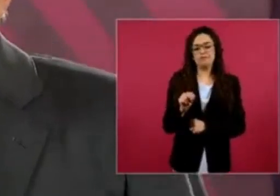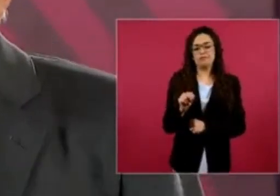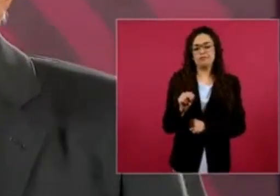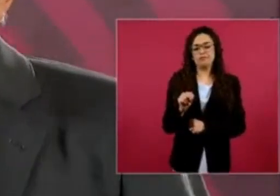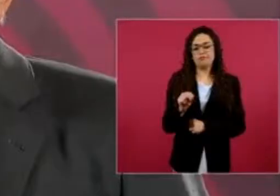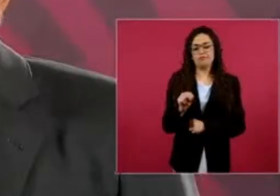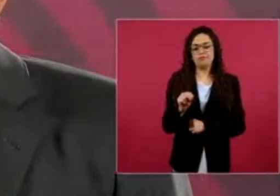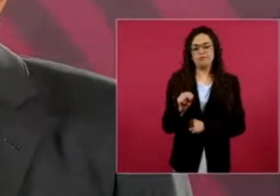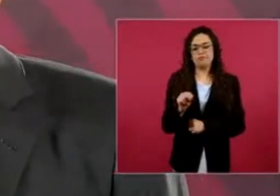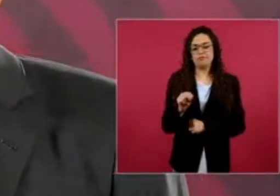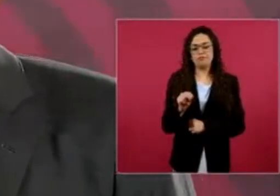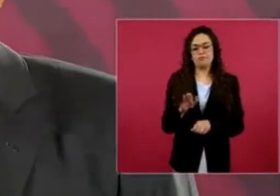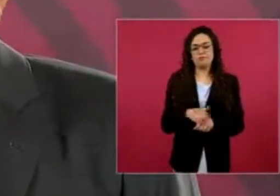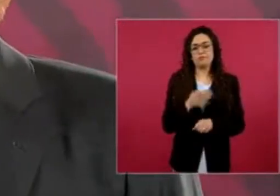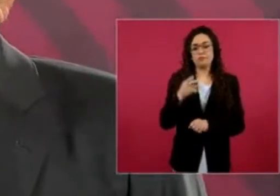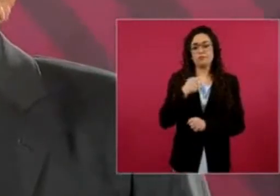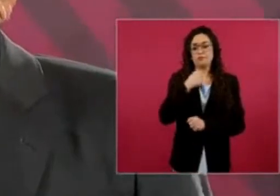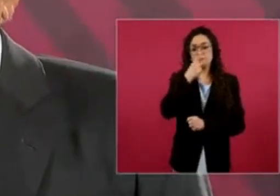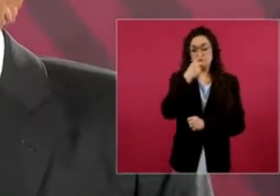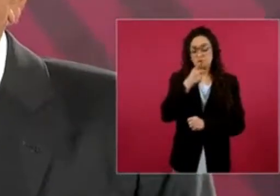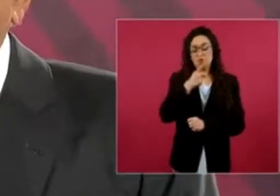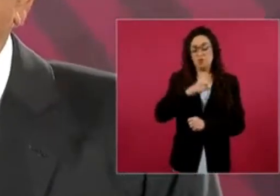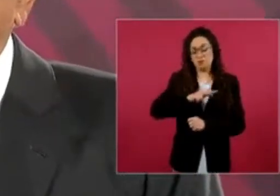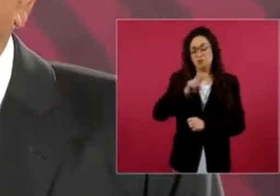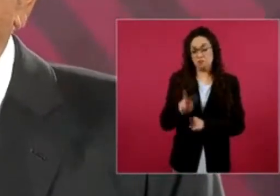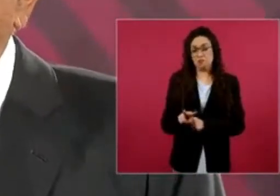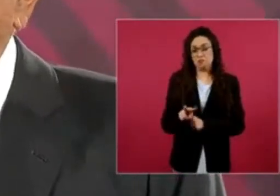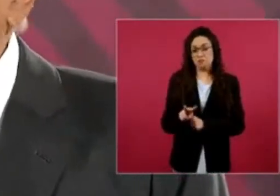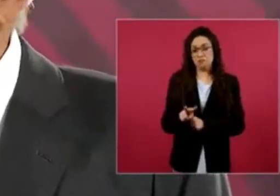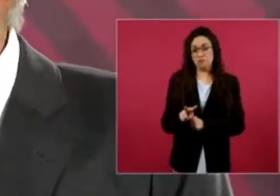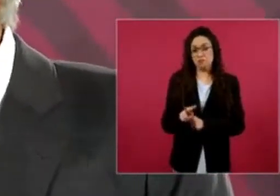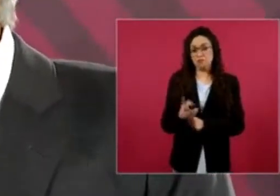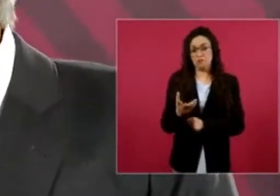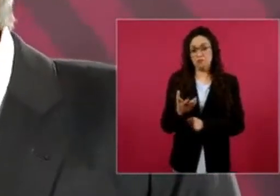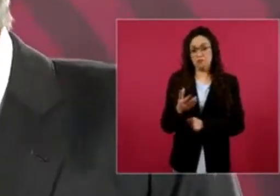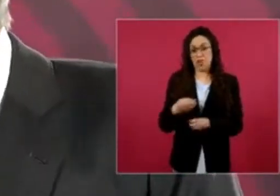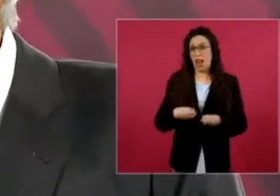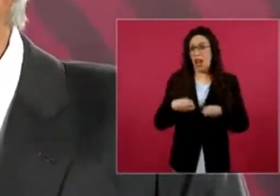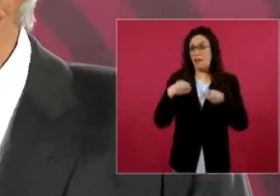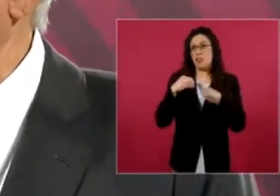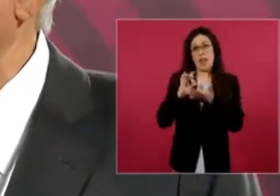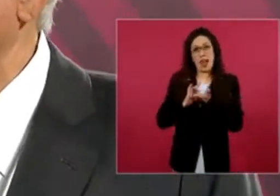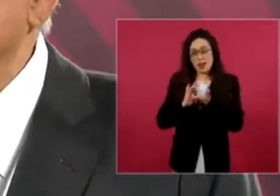puedo decir gracias a la vida. Ya me falta muy poco